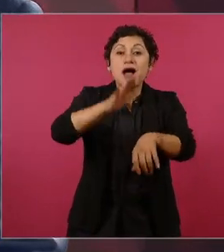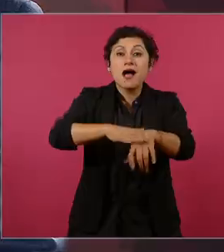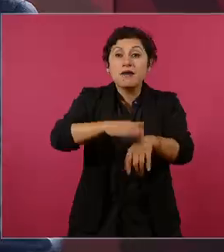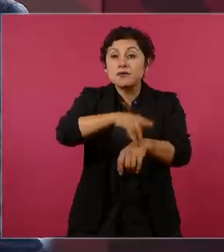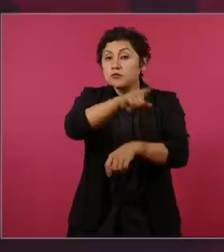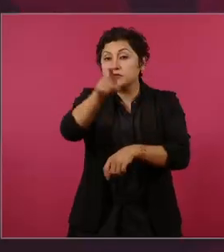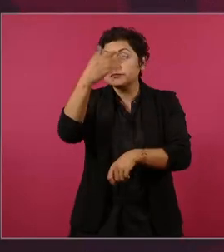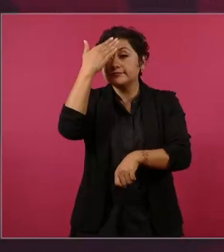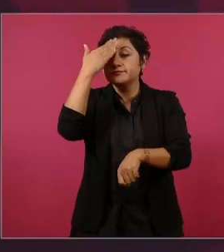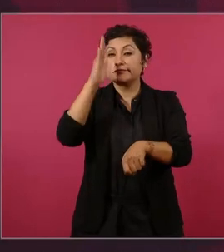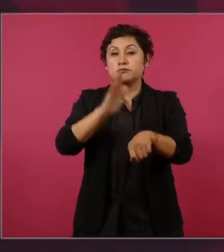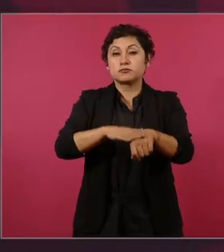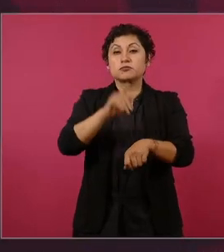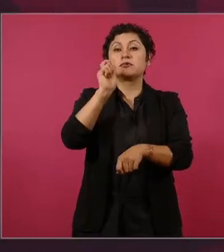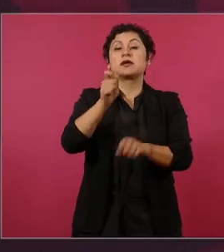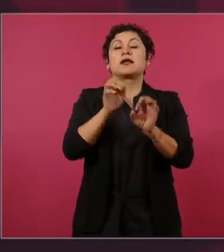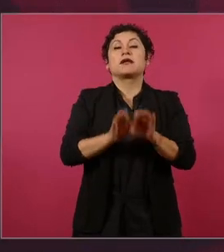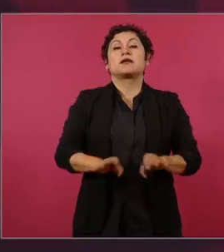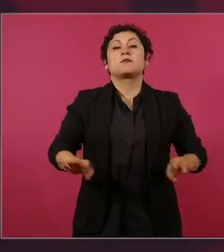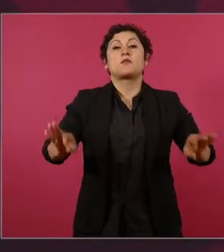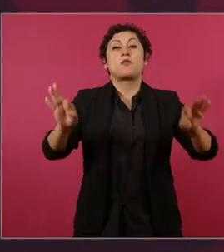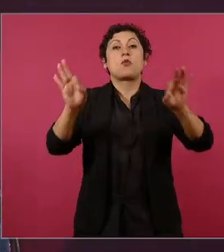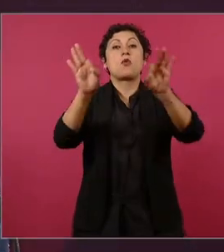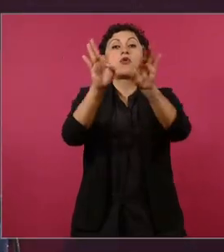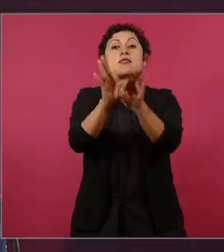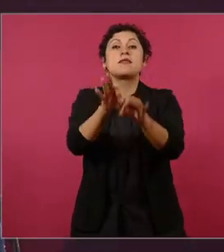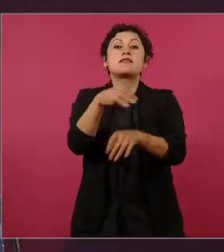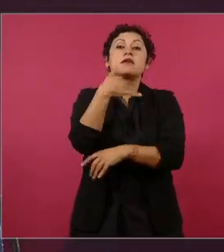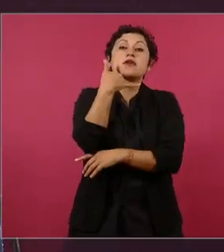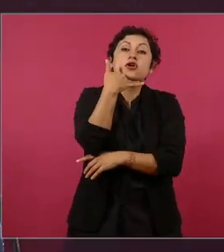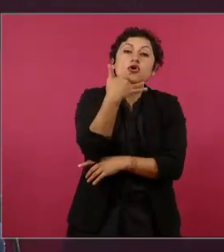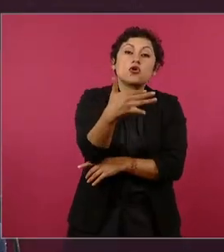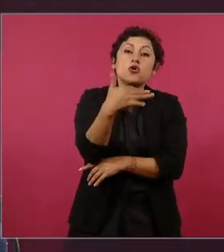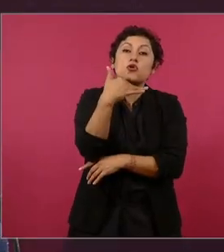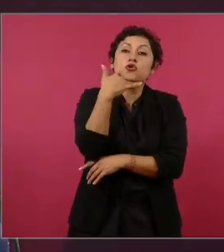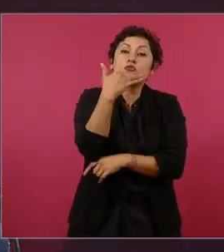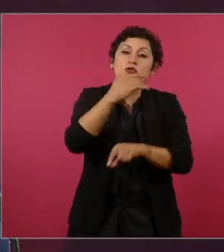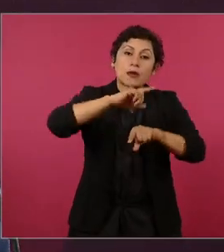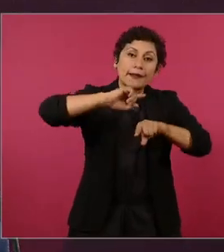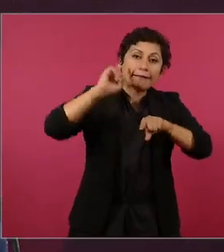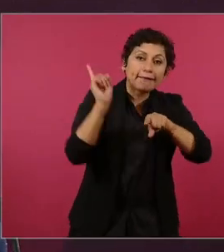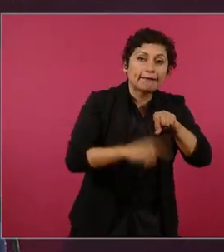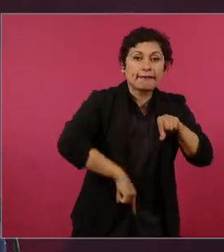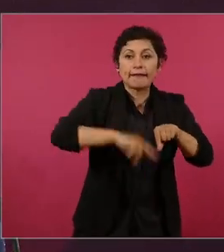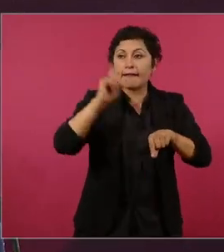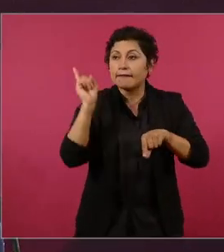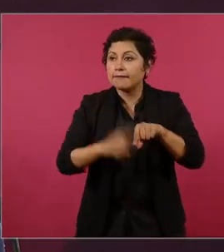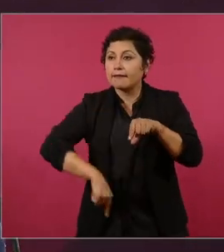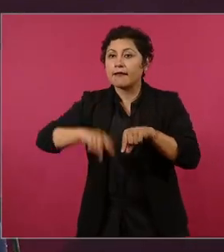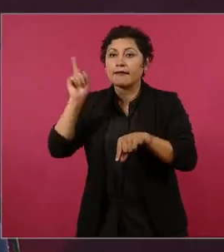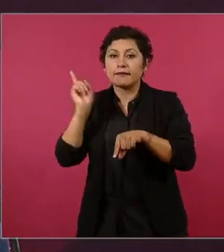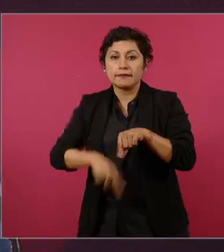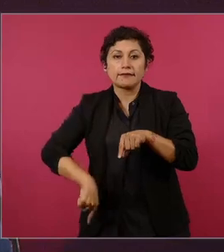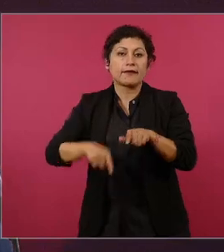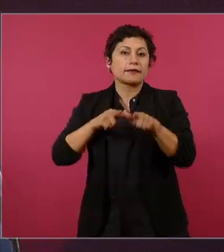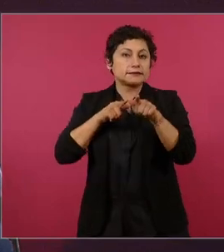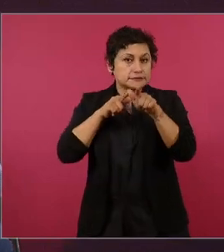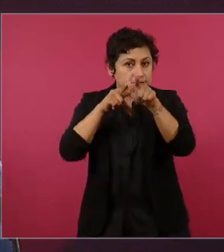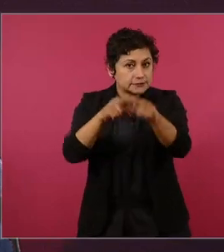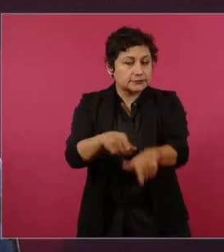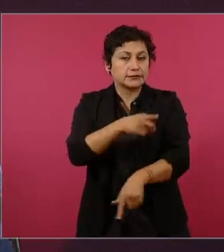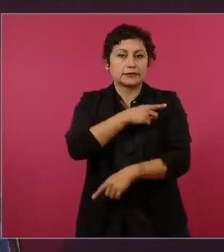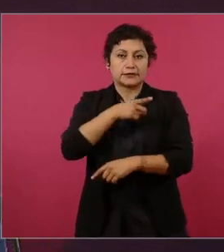seguir combatiendo la corrupción, porque si se combate la corrupción